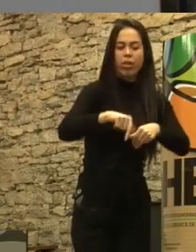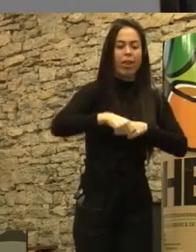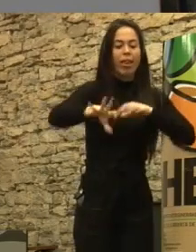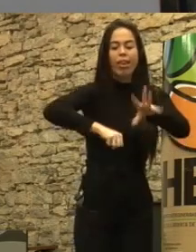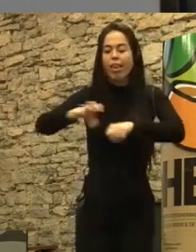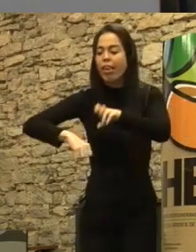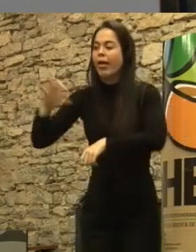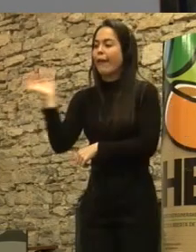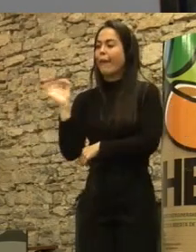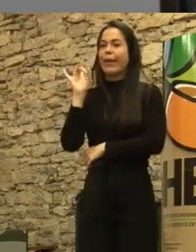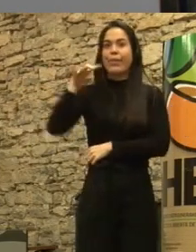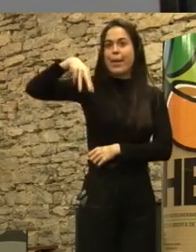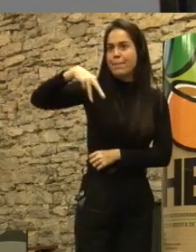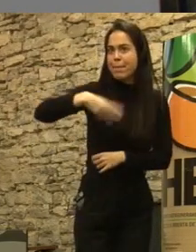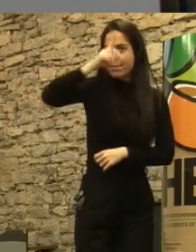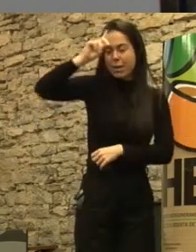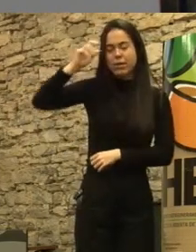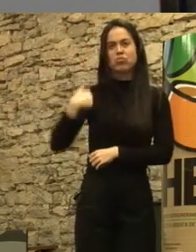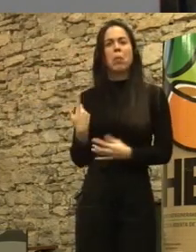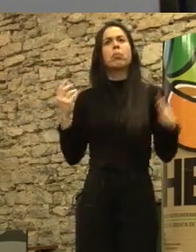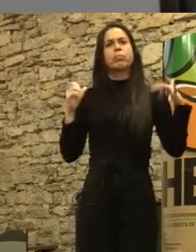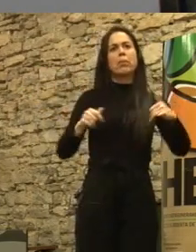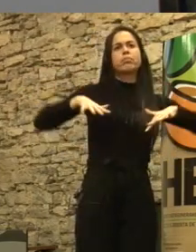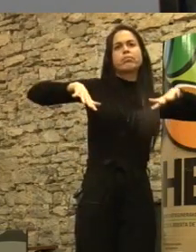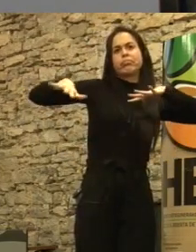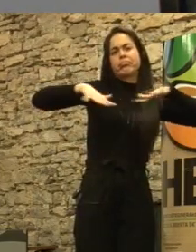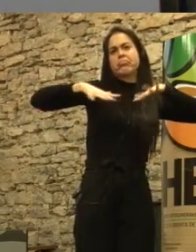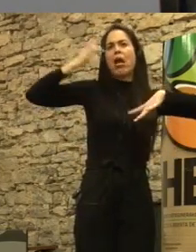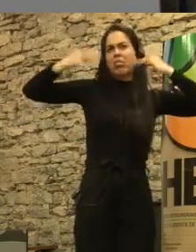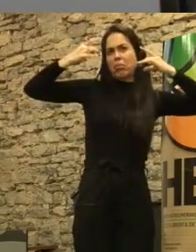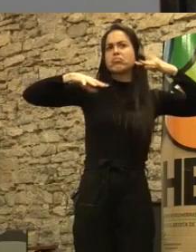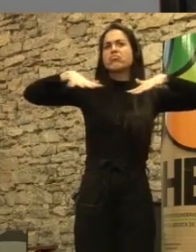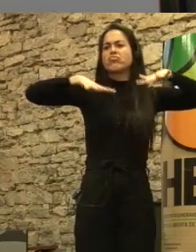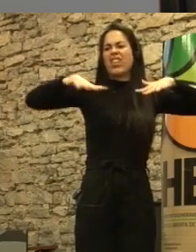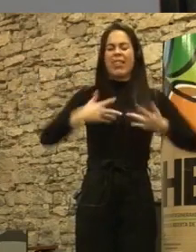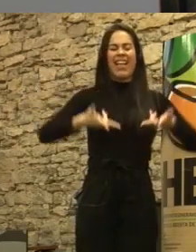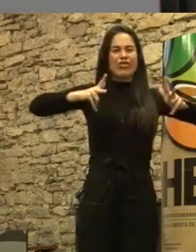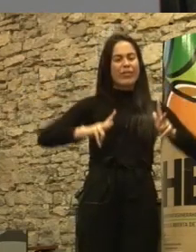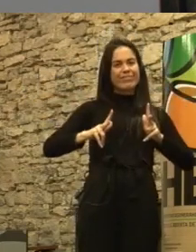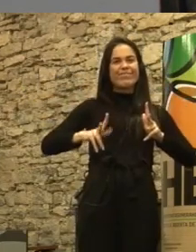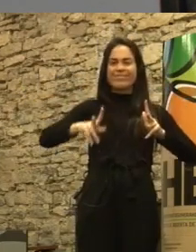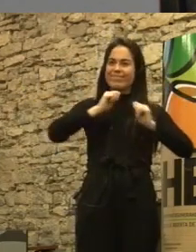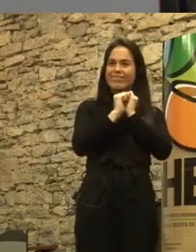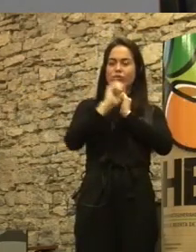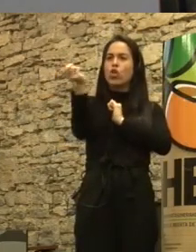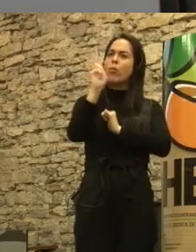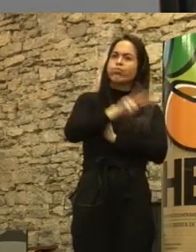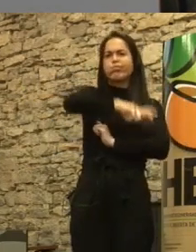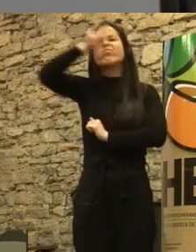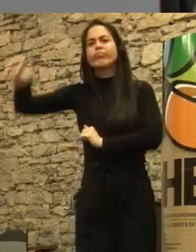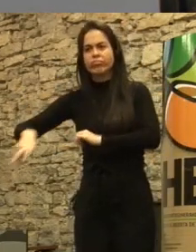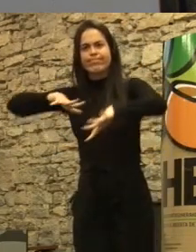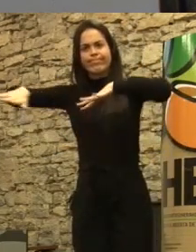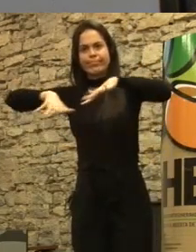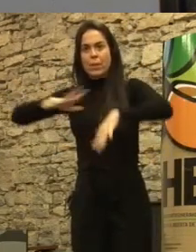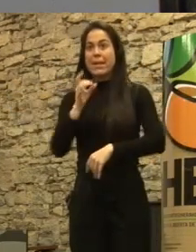donde yo realicé una serie de acciones activistas o ciudadanas o de salir de ese sofá, ¿no? Y a partir del 15M, pues esto fue como, o sea,